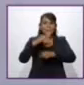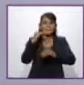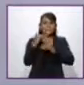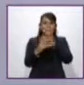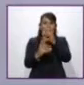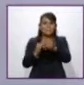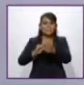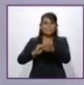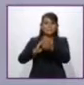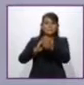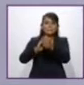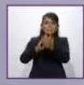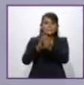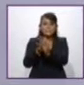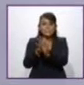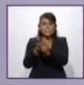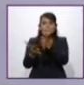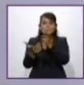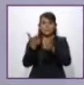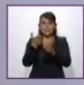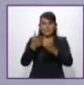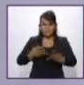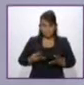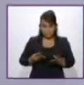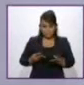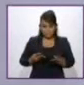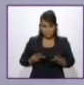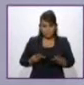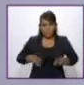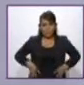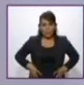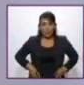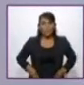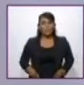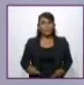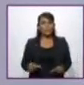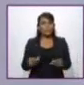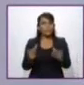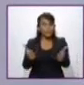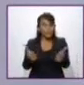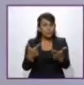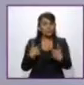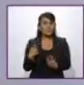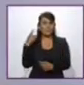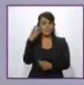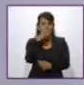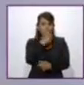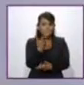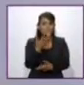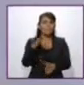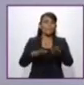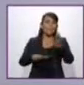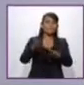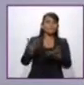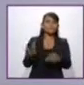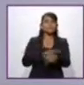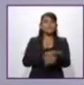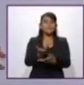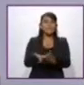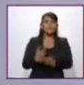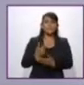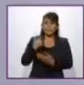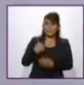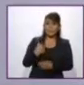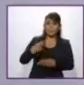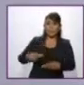pandemia, más tiene el bolsillo apretado. Muchas personas no han tenido para tener, para pagar las licencias de funcionamiento,